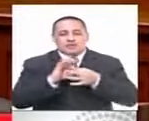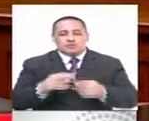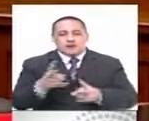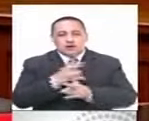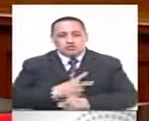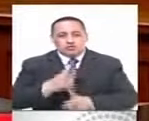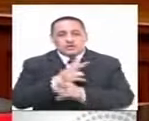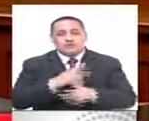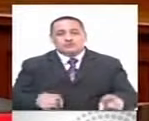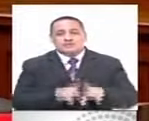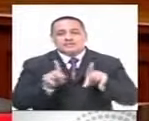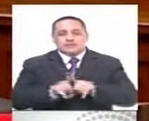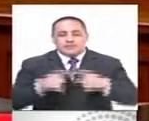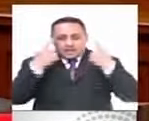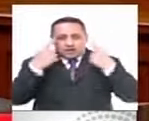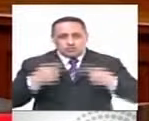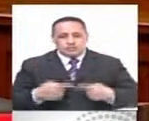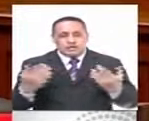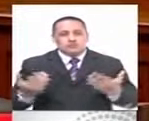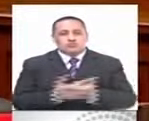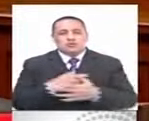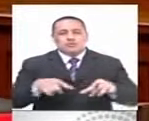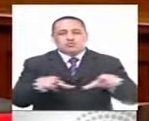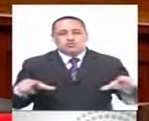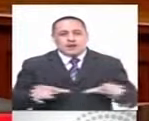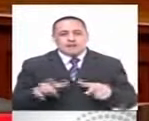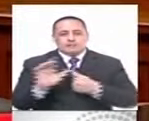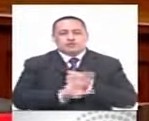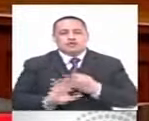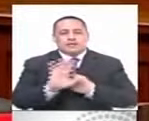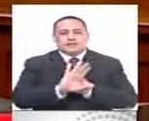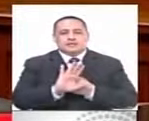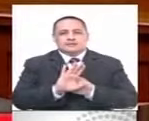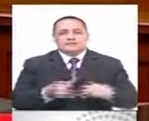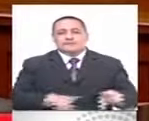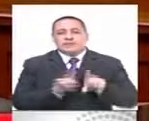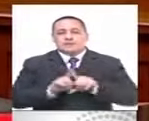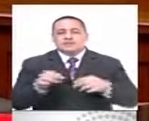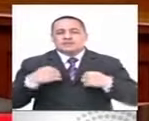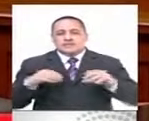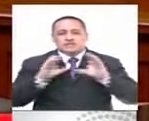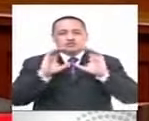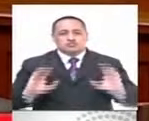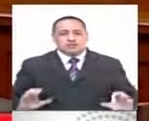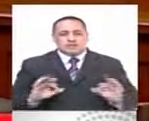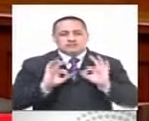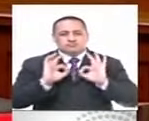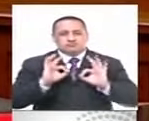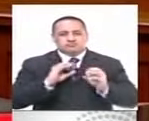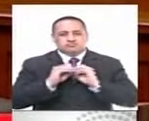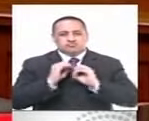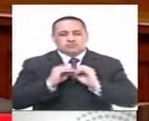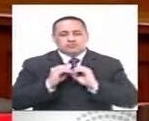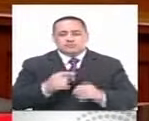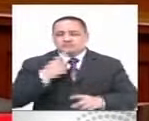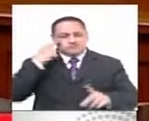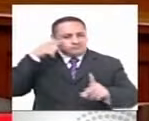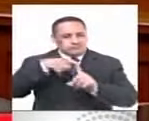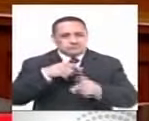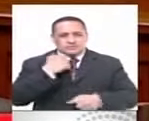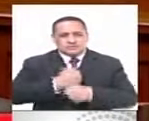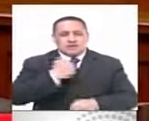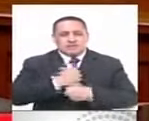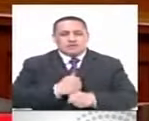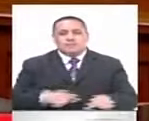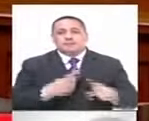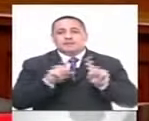Conservación y a consolidar nuevas áreas protegidas. Tener ciudades sostenibles es un gran desafío, pero es parte